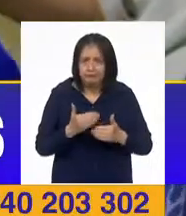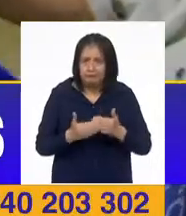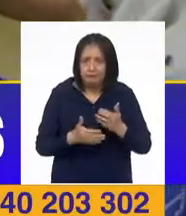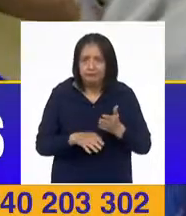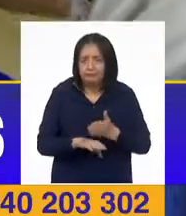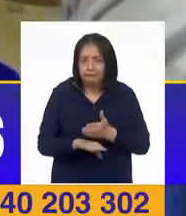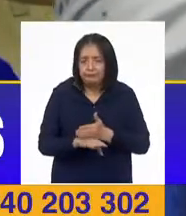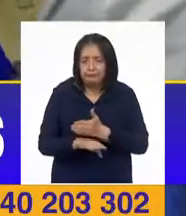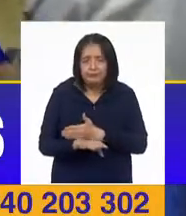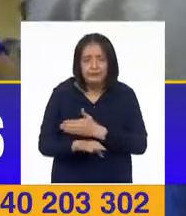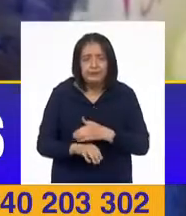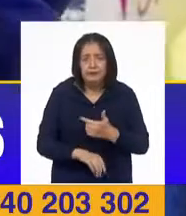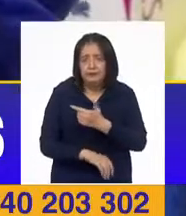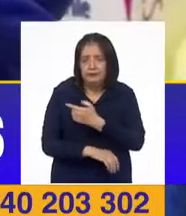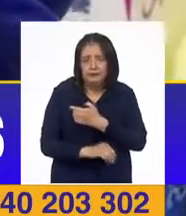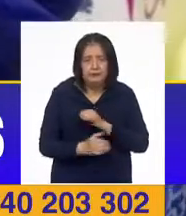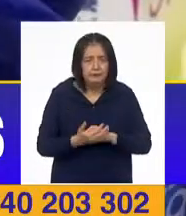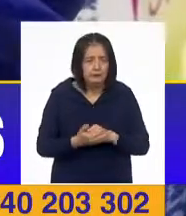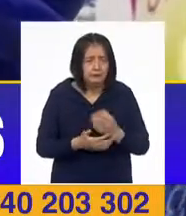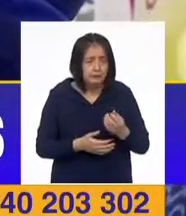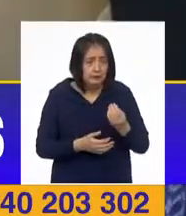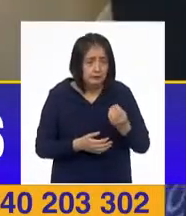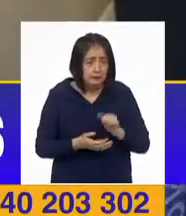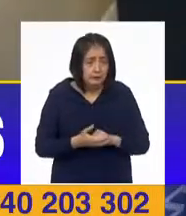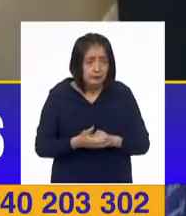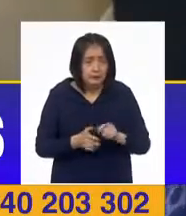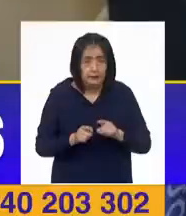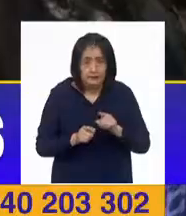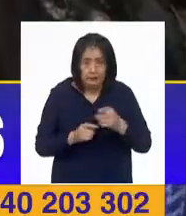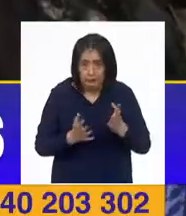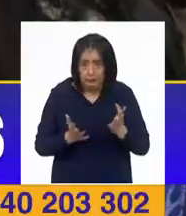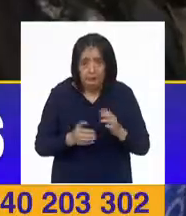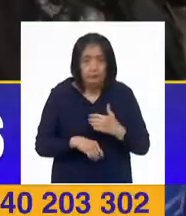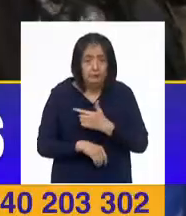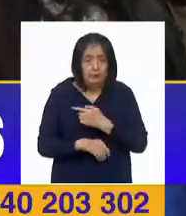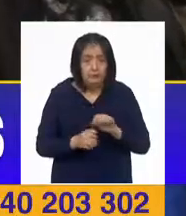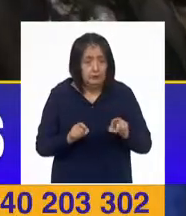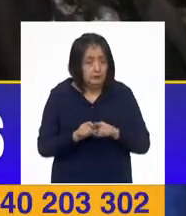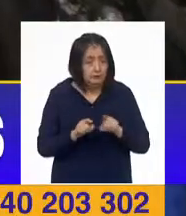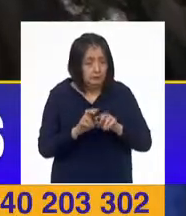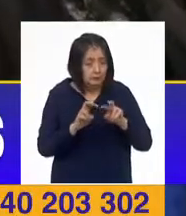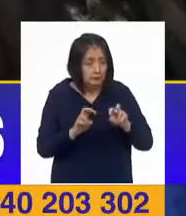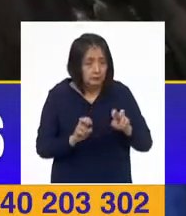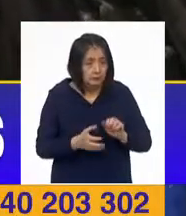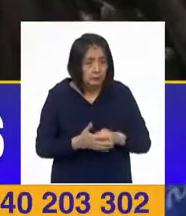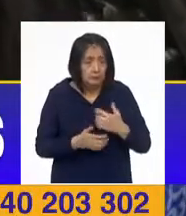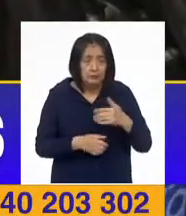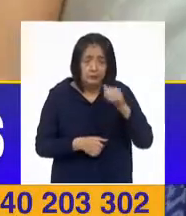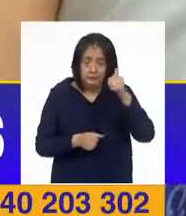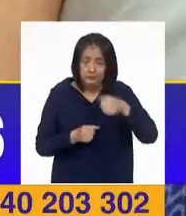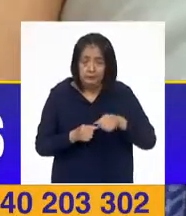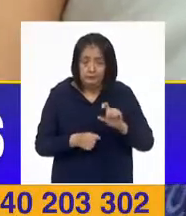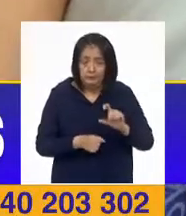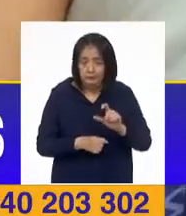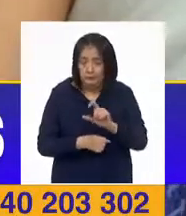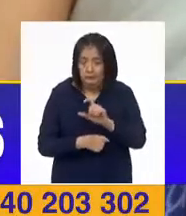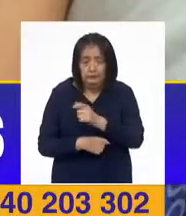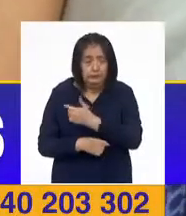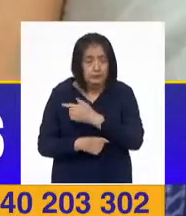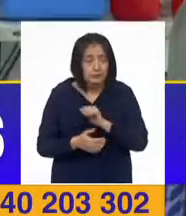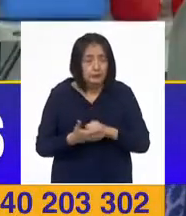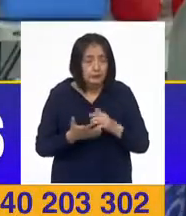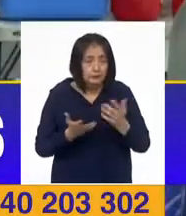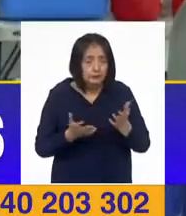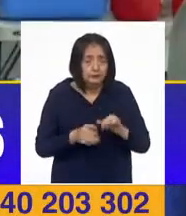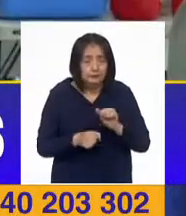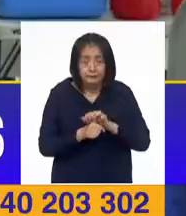el avance de la vacunación y porque a la vez que esta se da también las investigaciones. Hay que recordar que es una vacuna, que todas las vacunas que existen